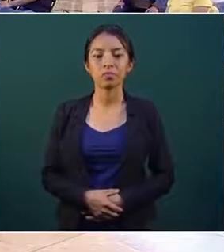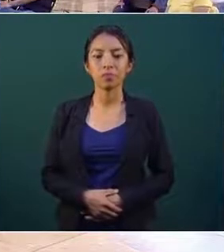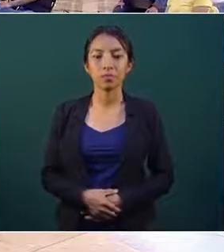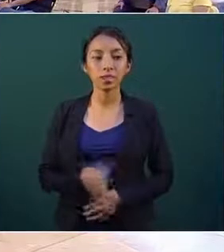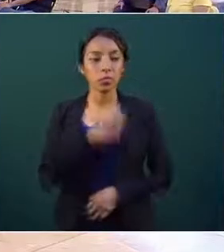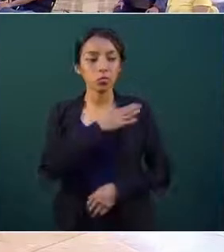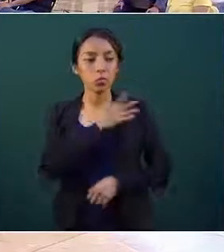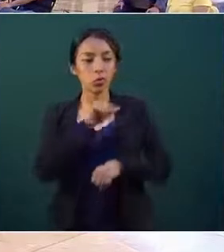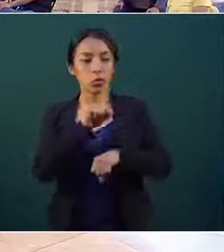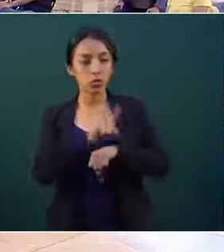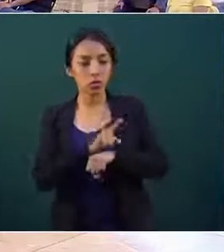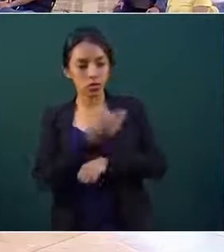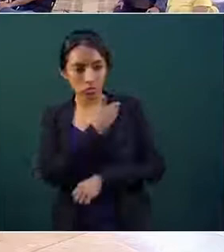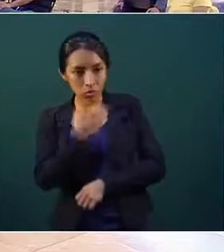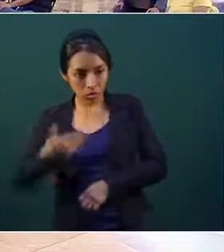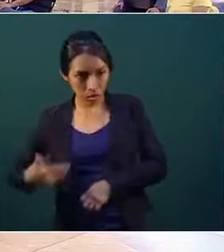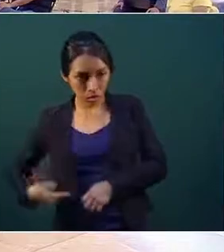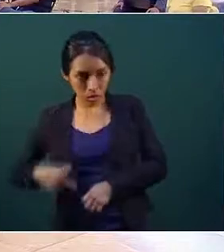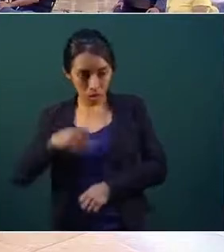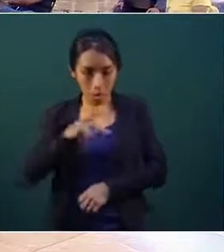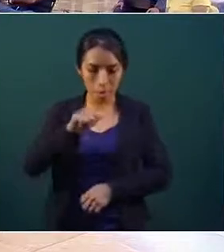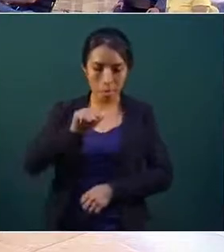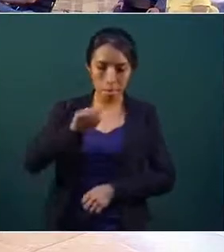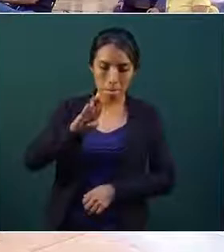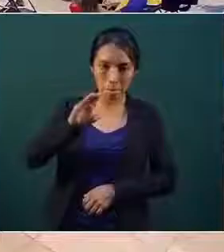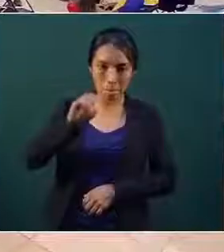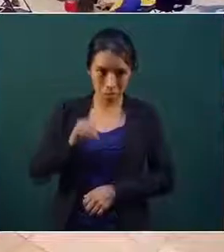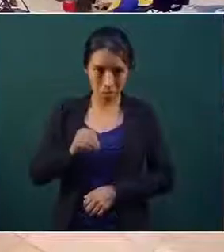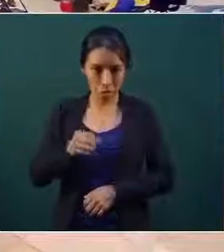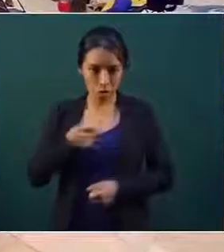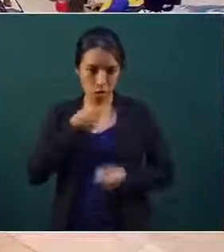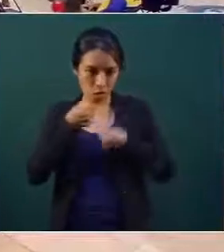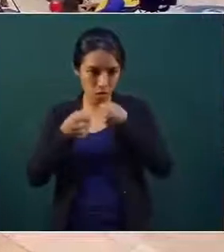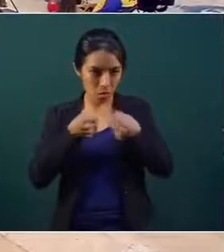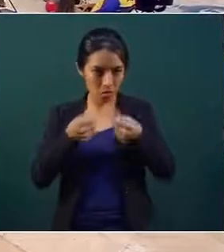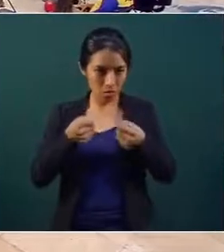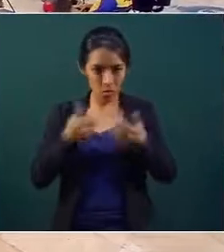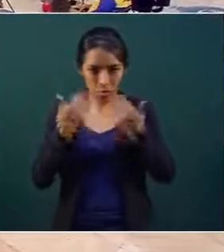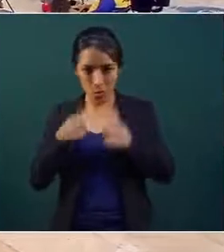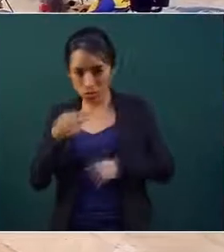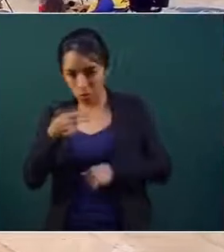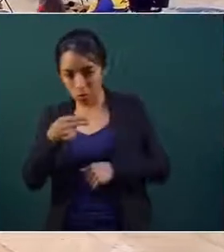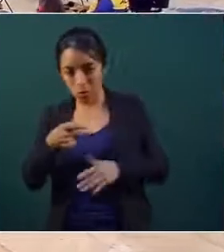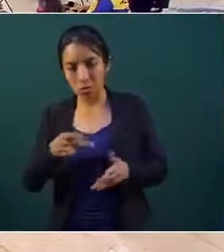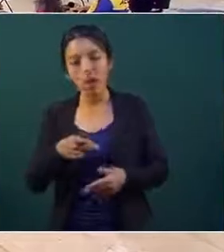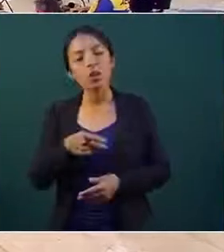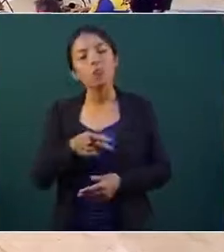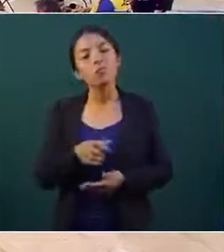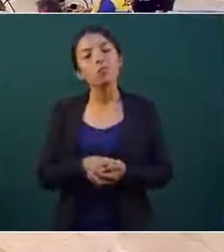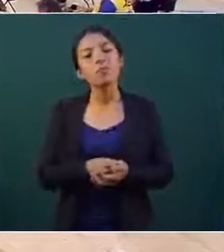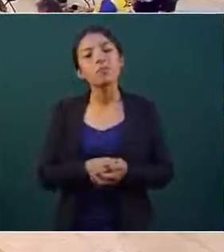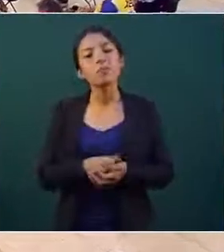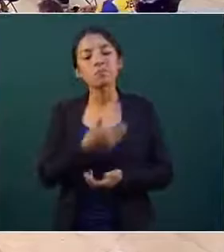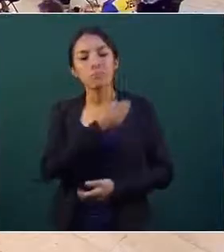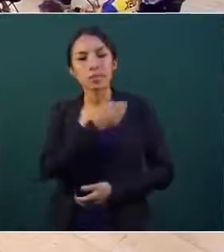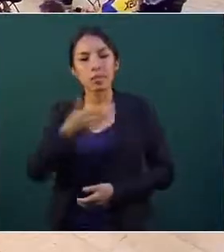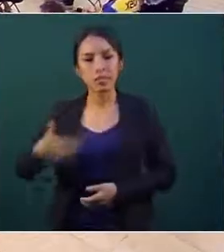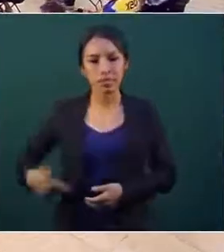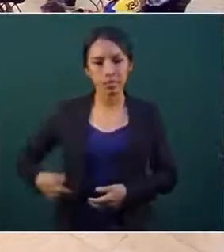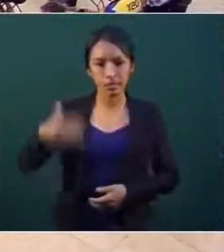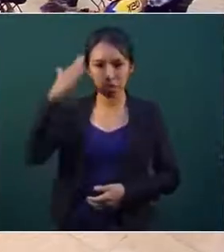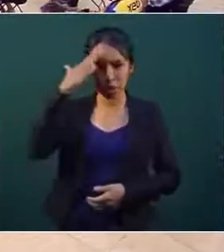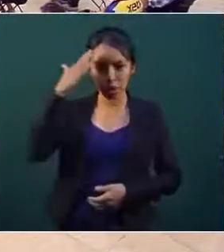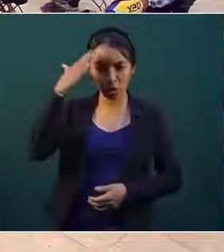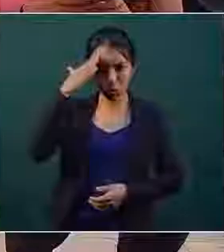Buenos días, señor presidente. Pablo Yair Ortega, de Versiones, columnas sin nombre. El presidente ejecutivo de la Asociación